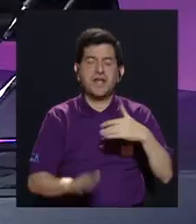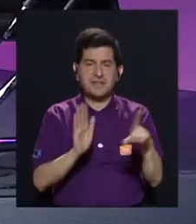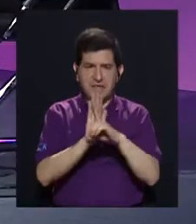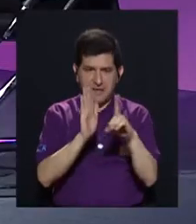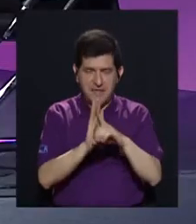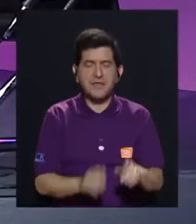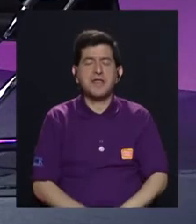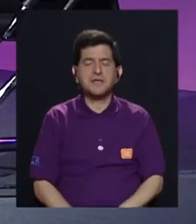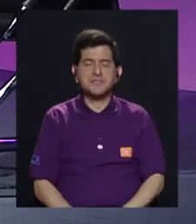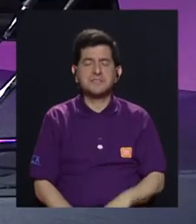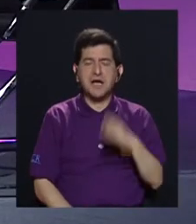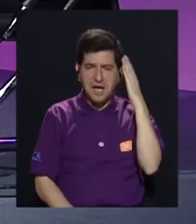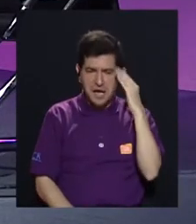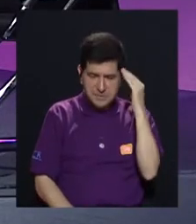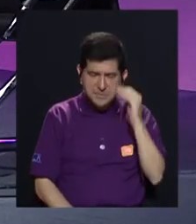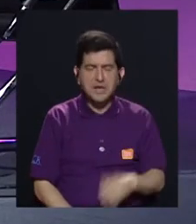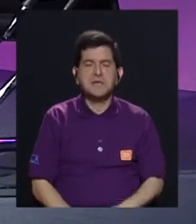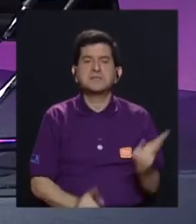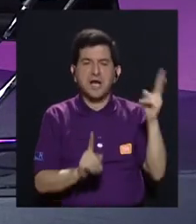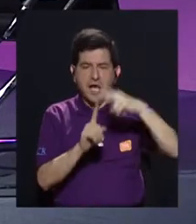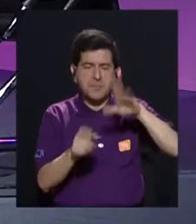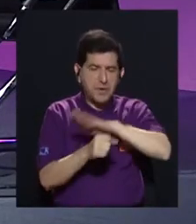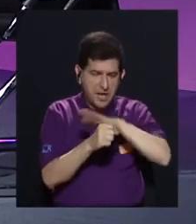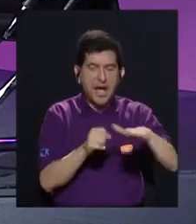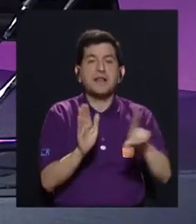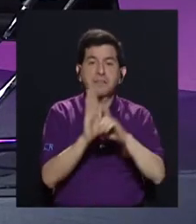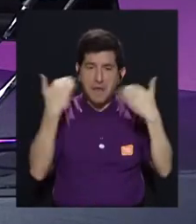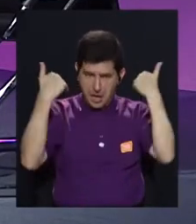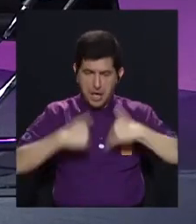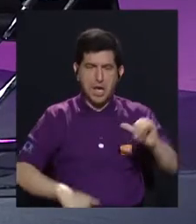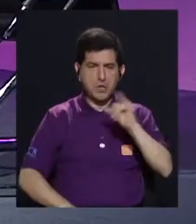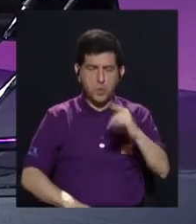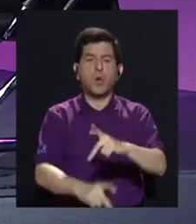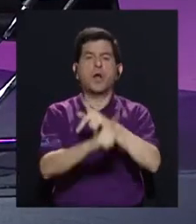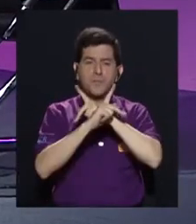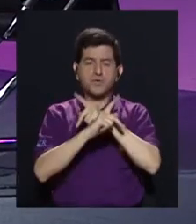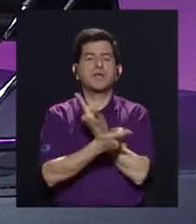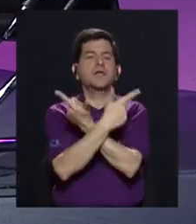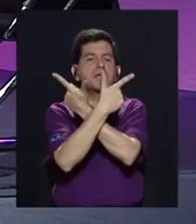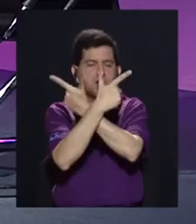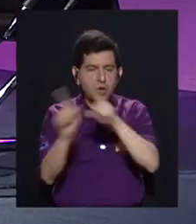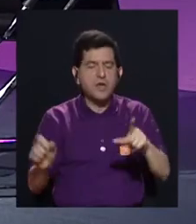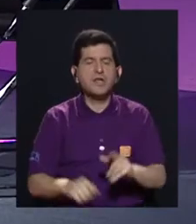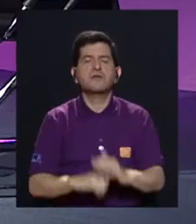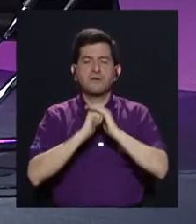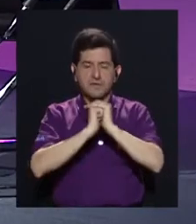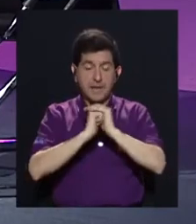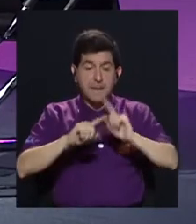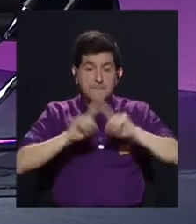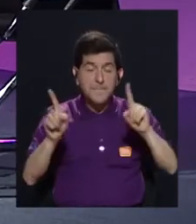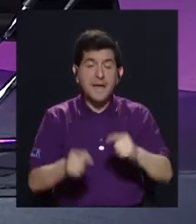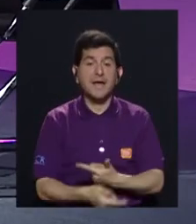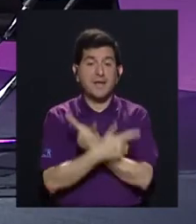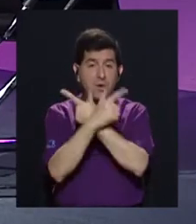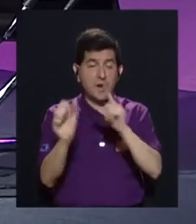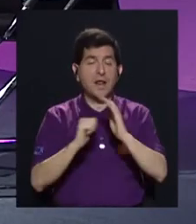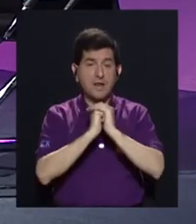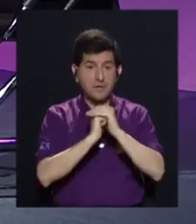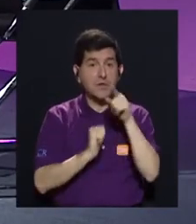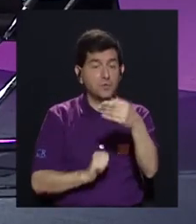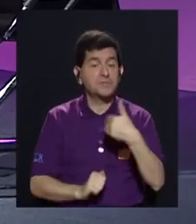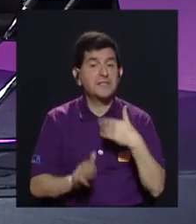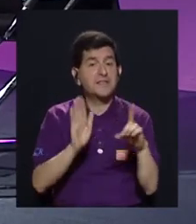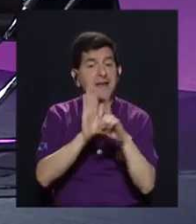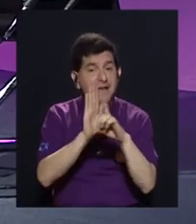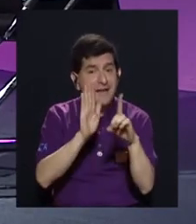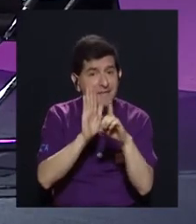vivirlas a ejercer las plenamente eso también es un derecho humano protegido la libertad de culto pero la libertad de culto implica que usted tiene derecho